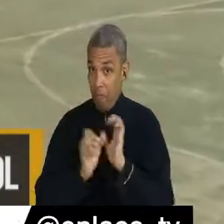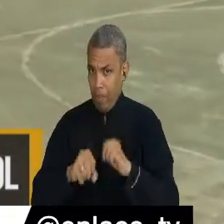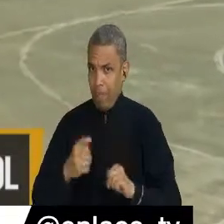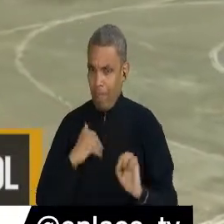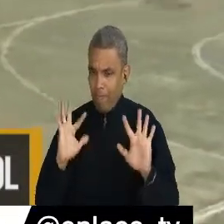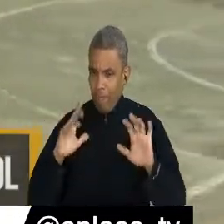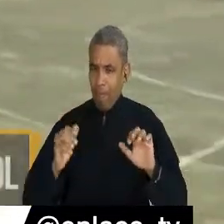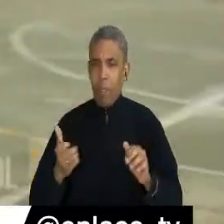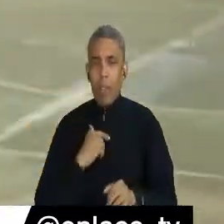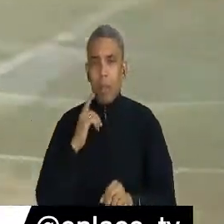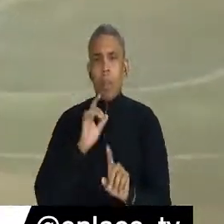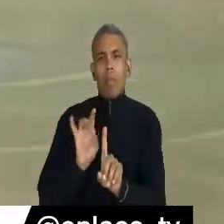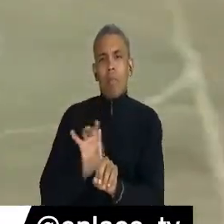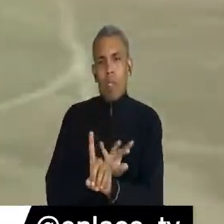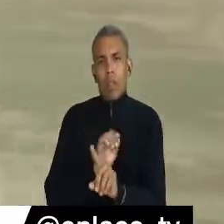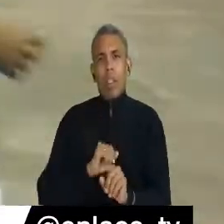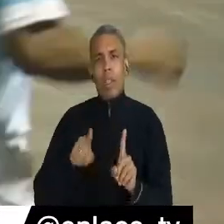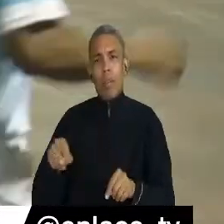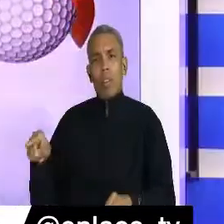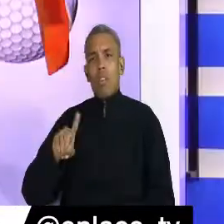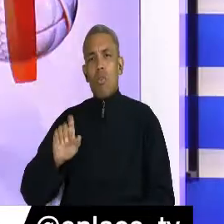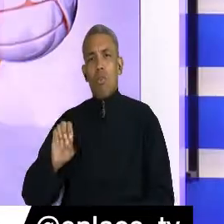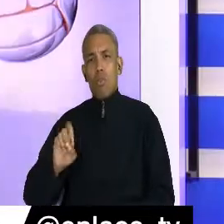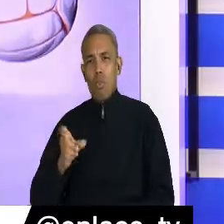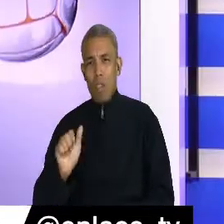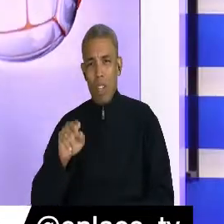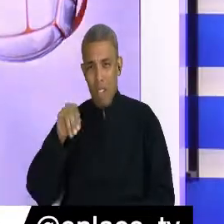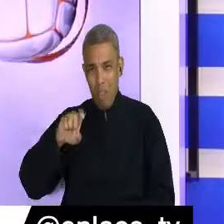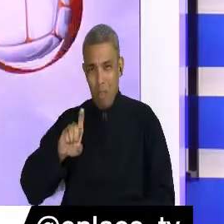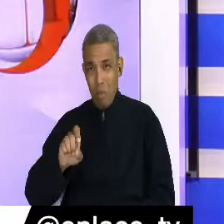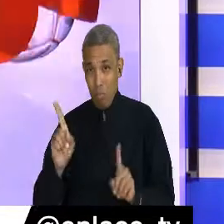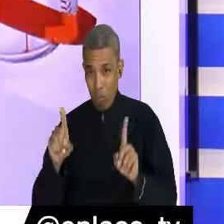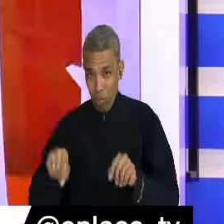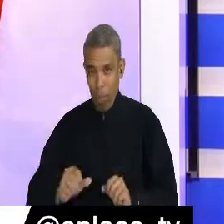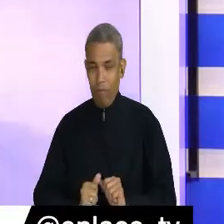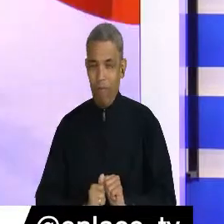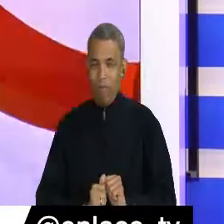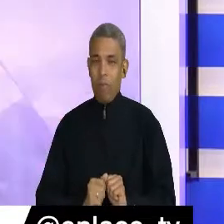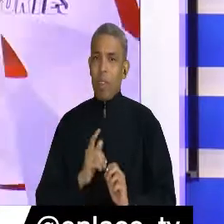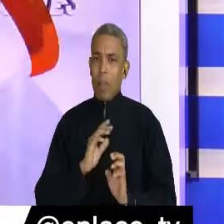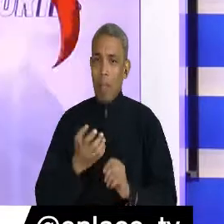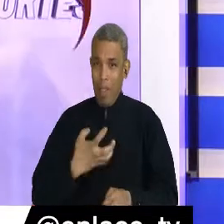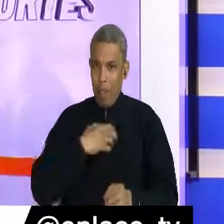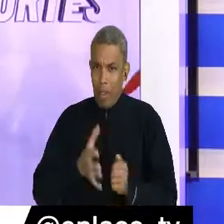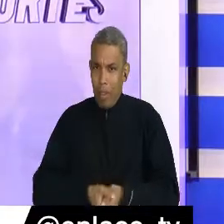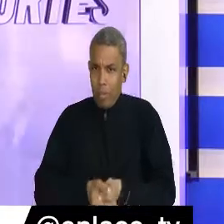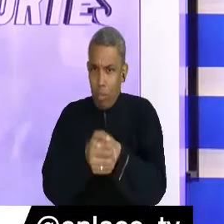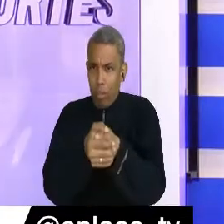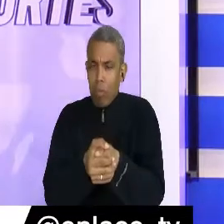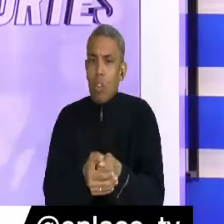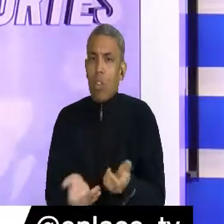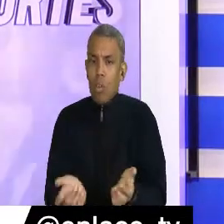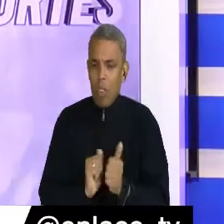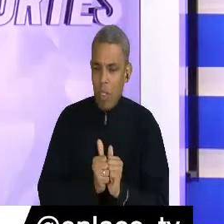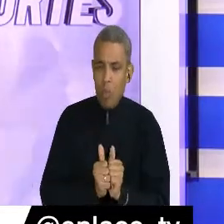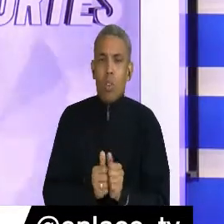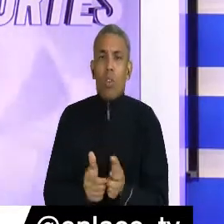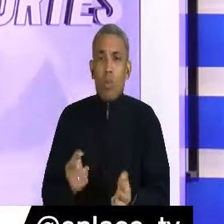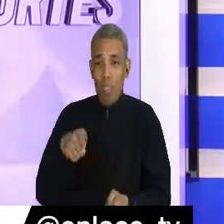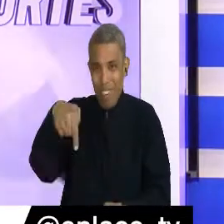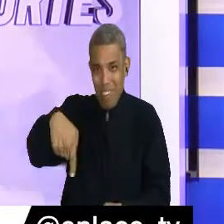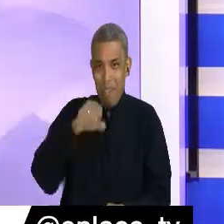del Llanito y de Puente Sogamoso. Y el voleibol también será protagonista este fin de semana en el escenario deportivo de nuestra ciudad.